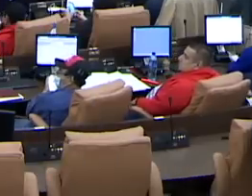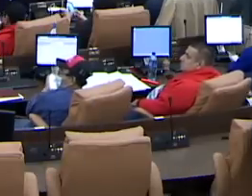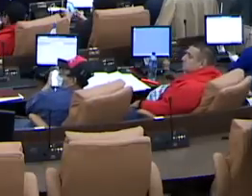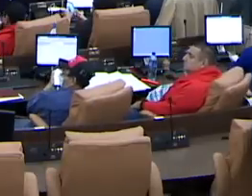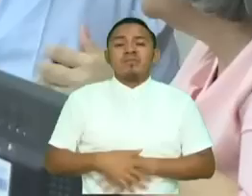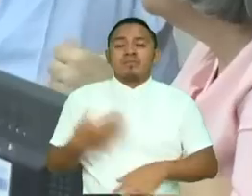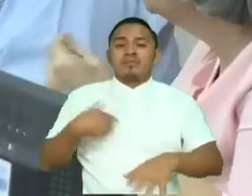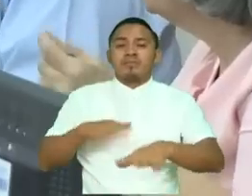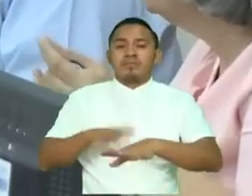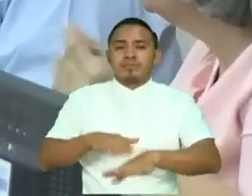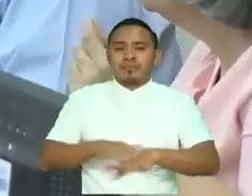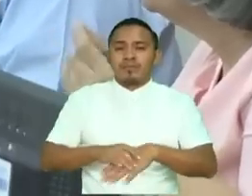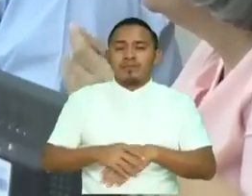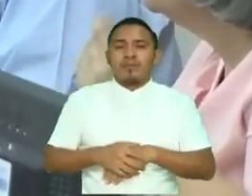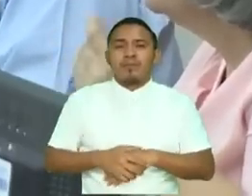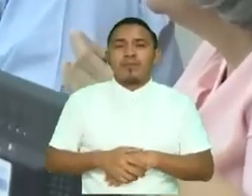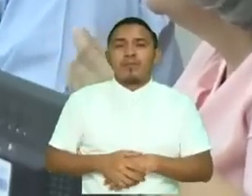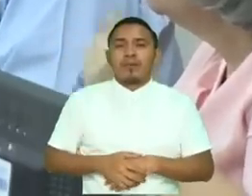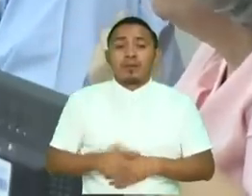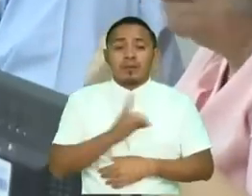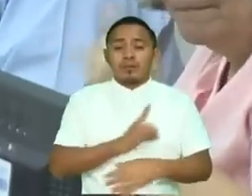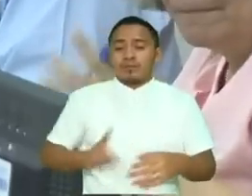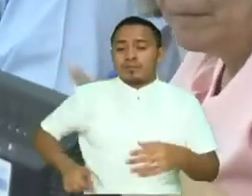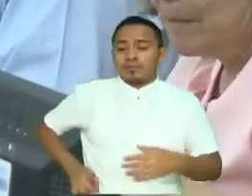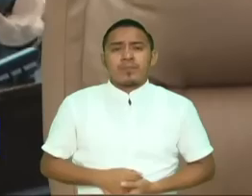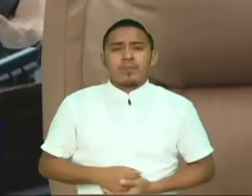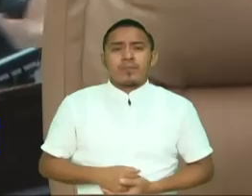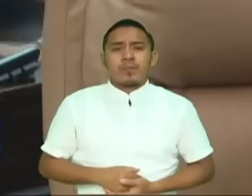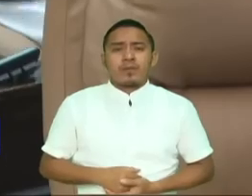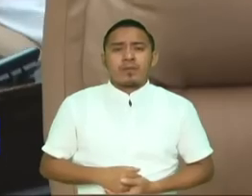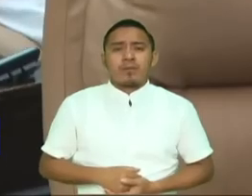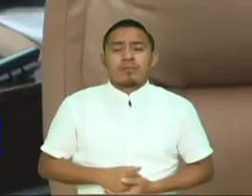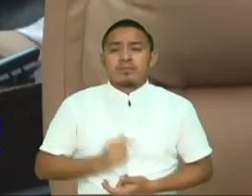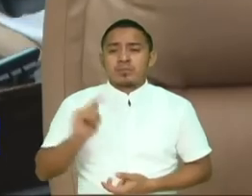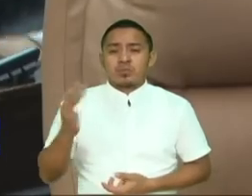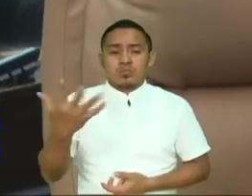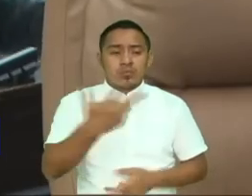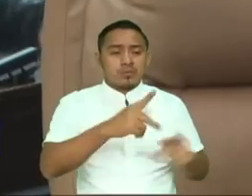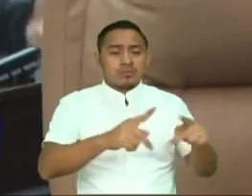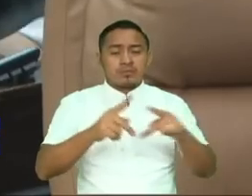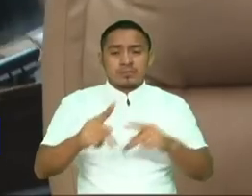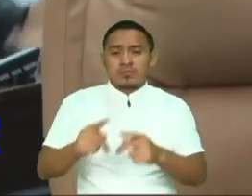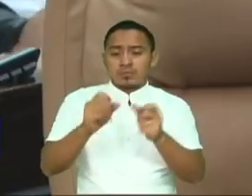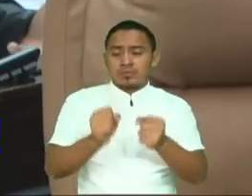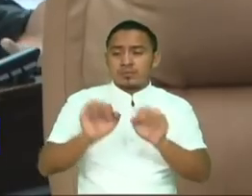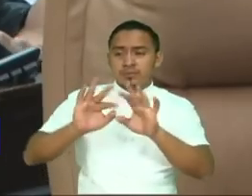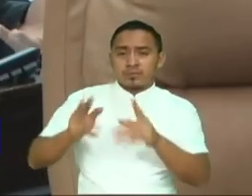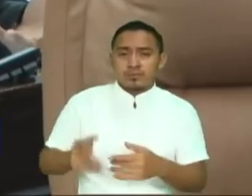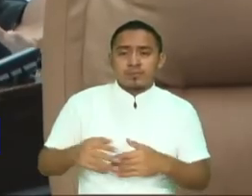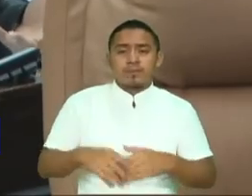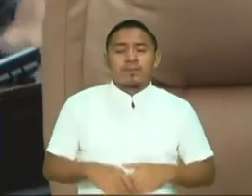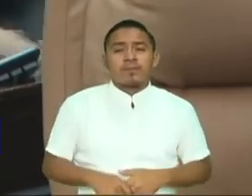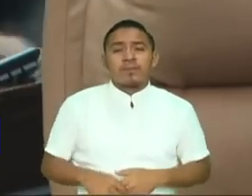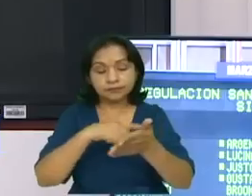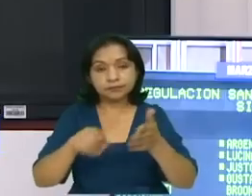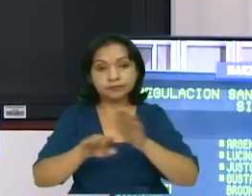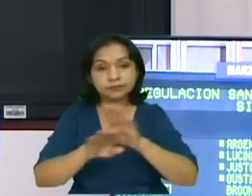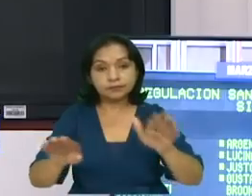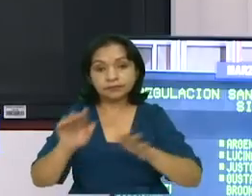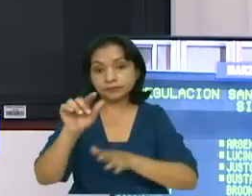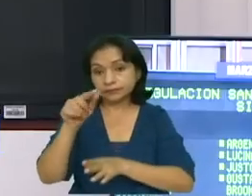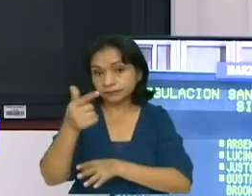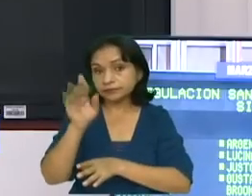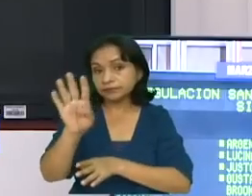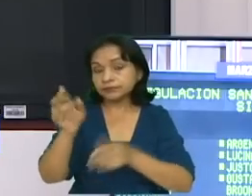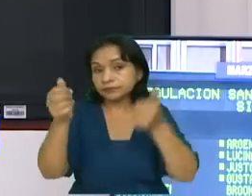La Asamblea Nacional controlada por el orteguismo aprobó la ley creadora de la Autoridad Nacional de Regulación Sanitaria en un proceso exprés. La